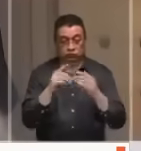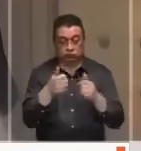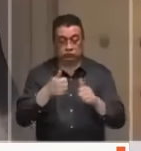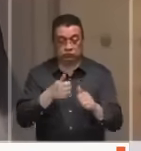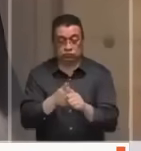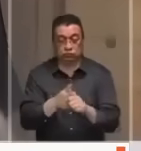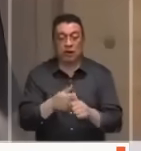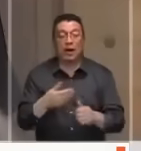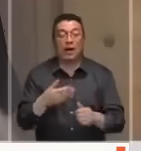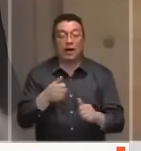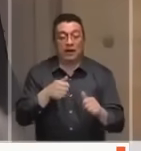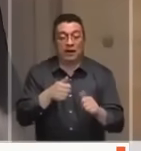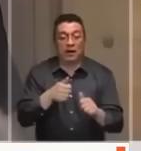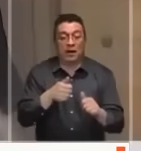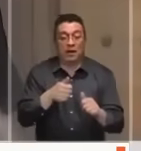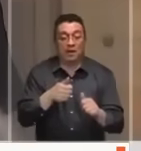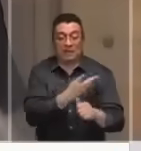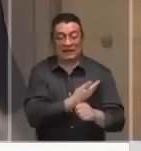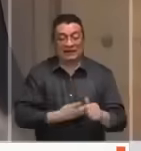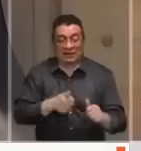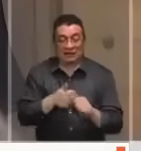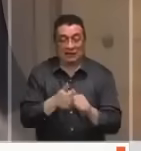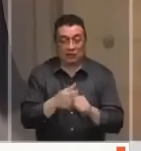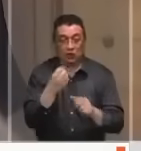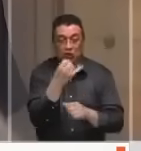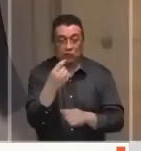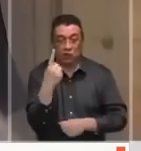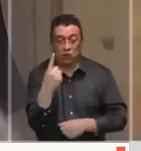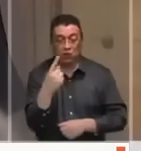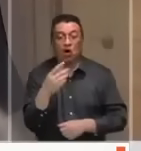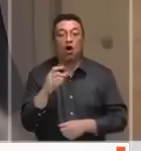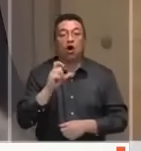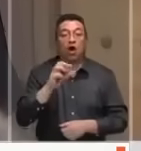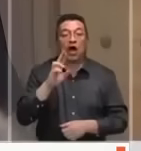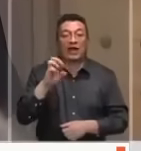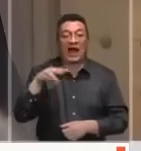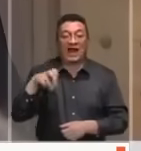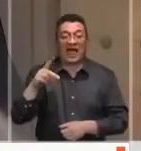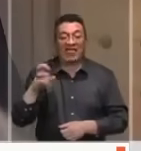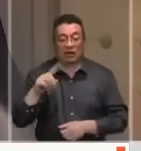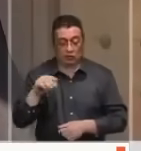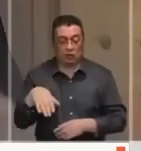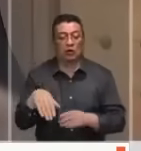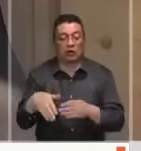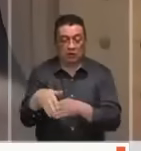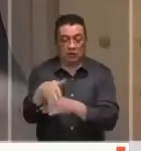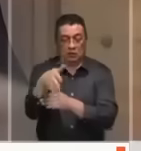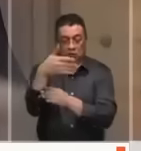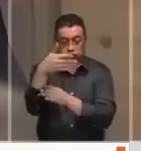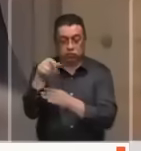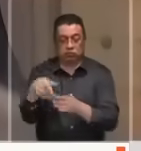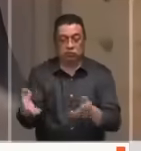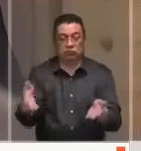número 1 Granaderos procederán a plegar la bandera nacional que cubre el féretro.